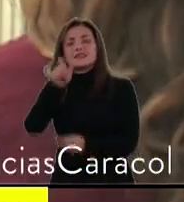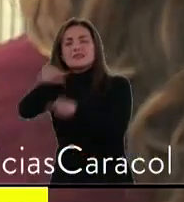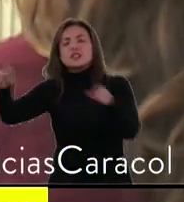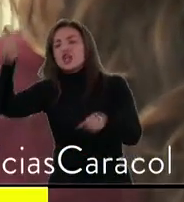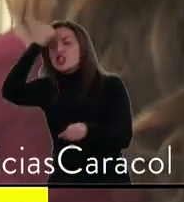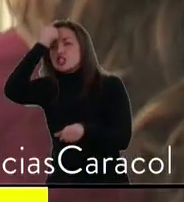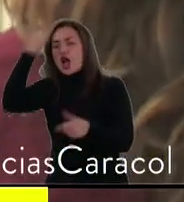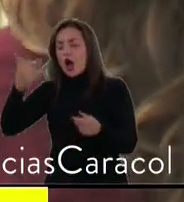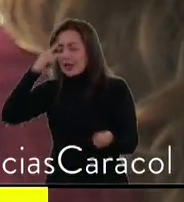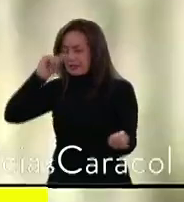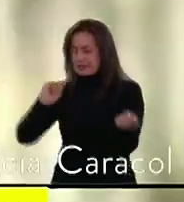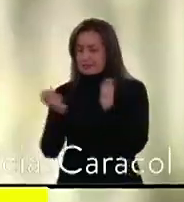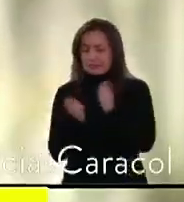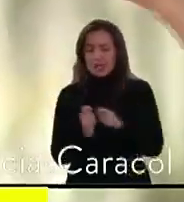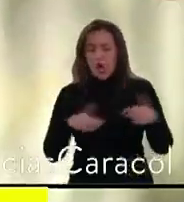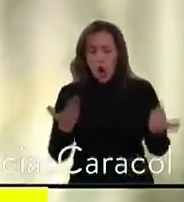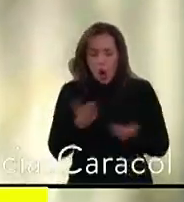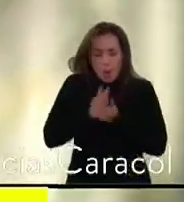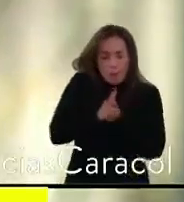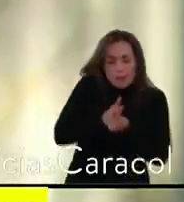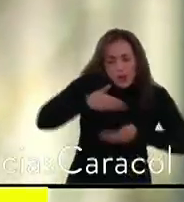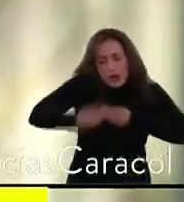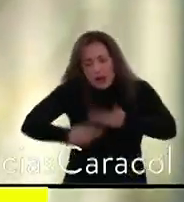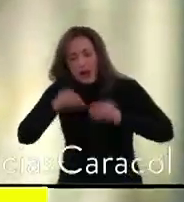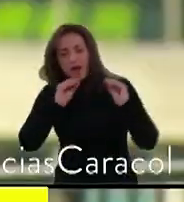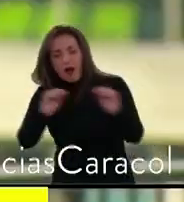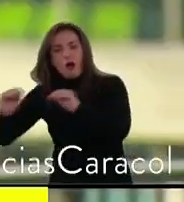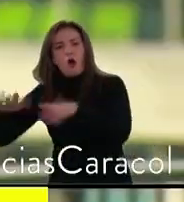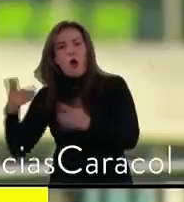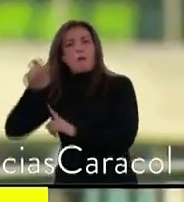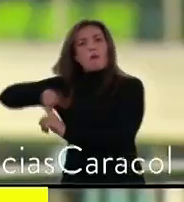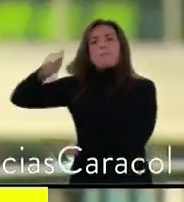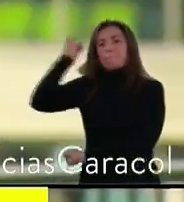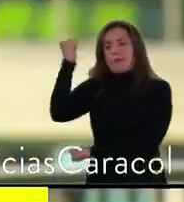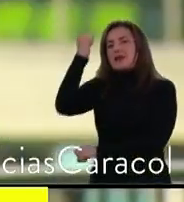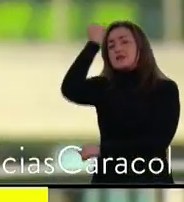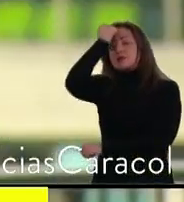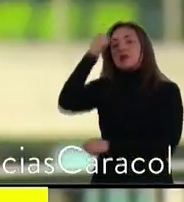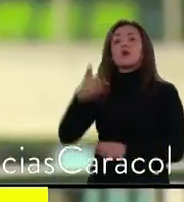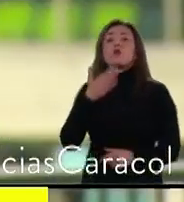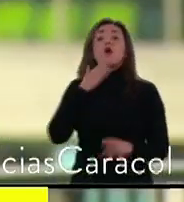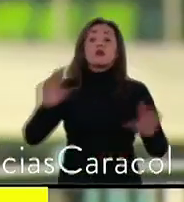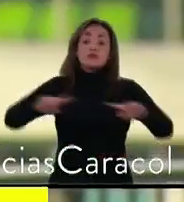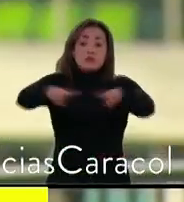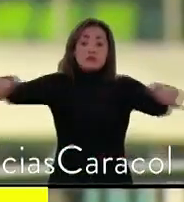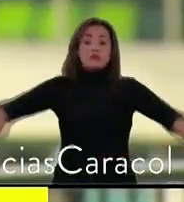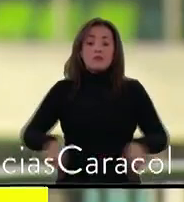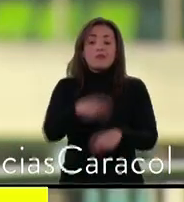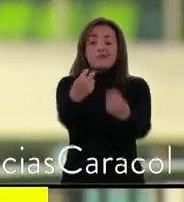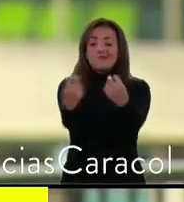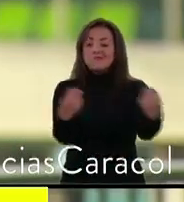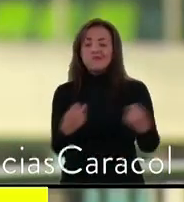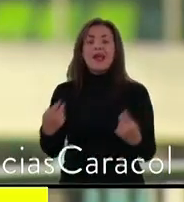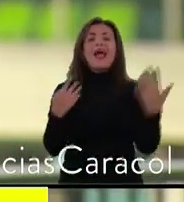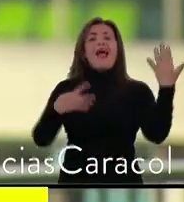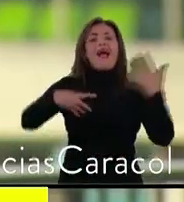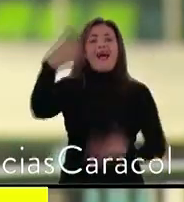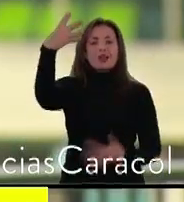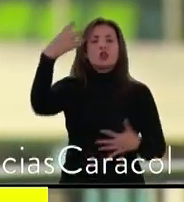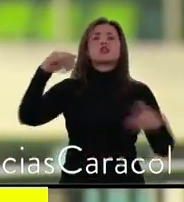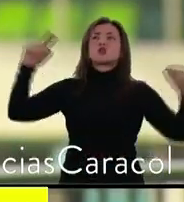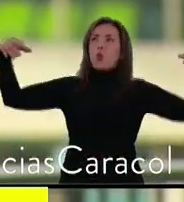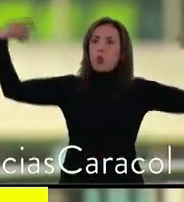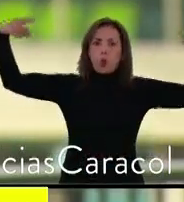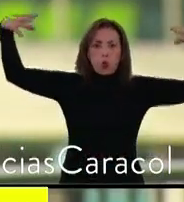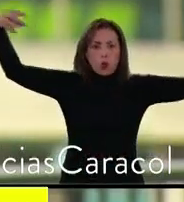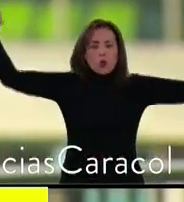su metodología a la hora de enseñar. Un salón que tiene un aforo hasta de 14 personas, con ventilación, con cámaras, y